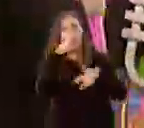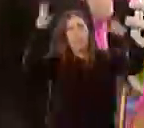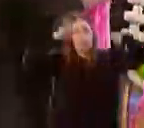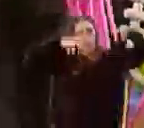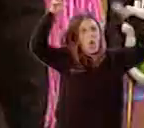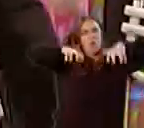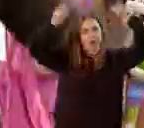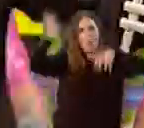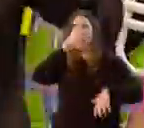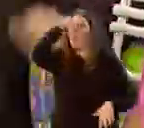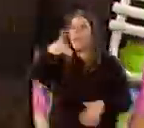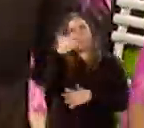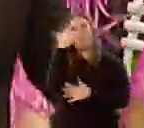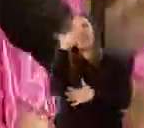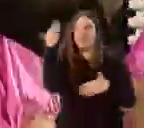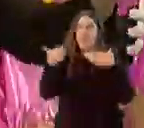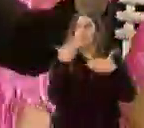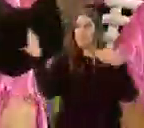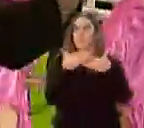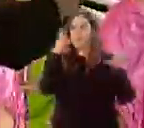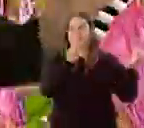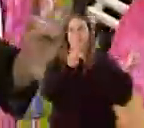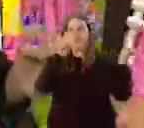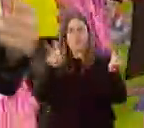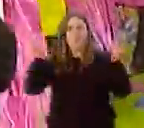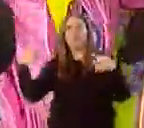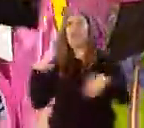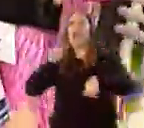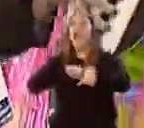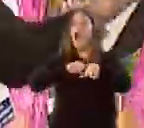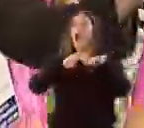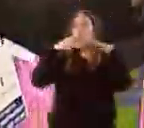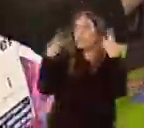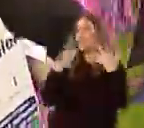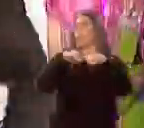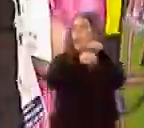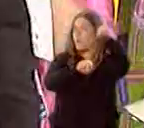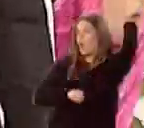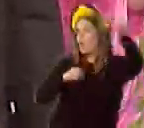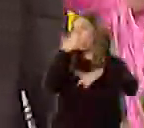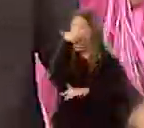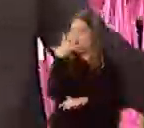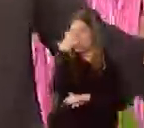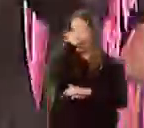y todas a las 8 será el pregón de carnaval